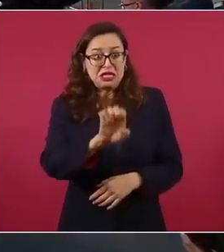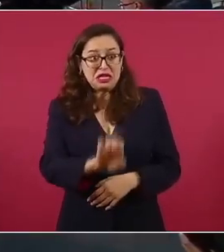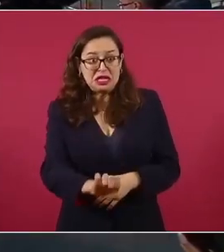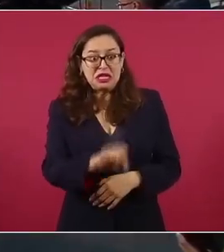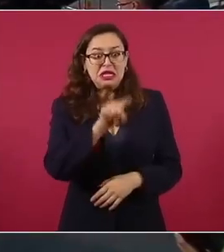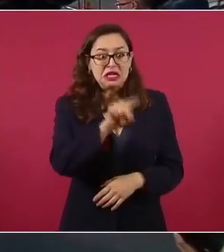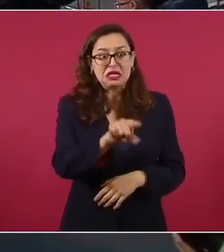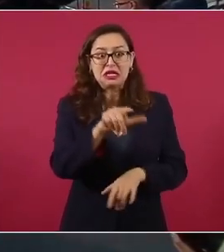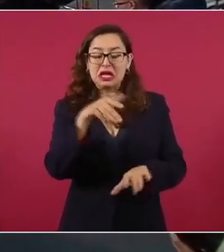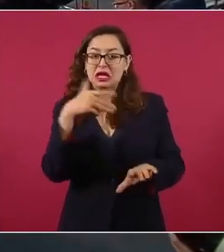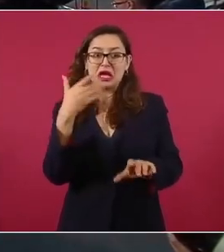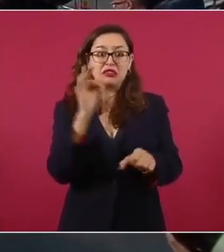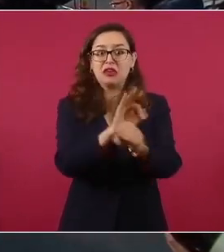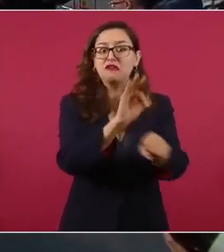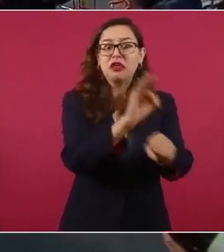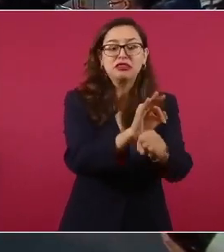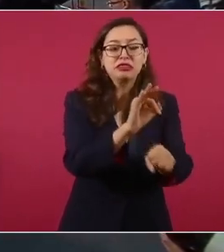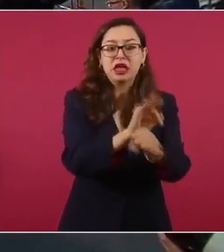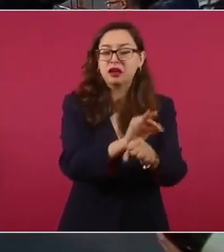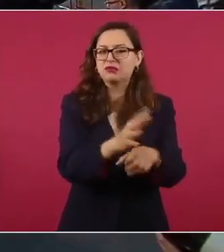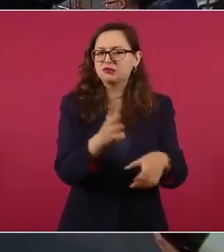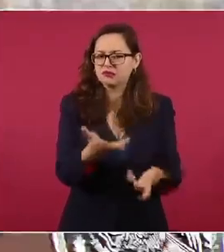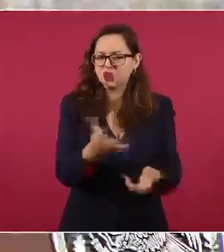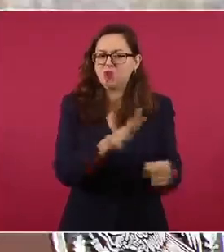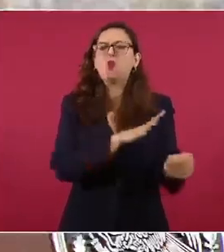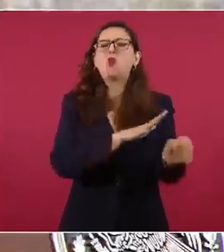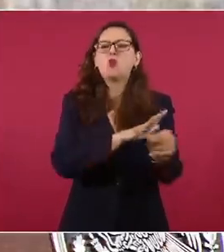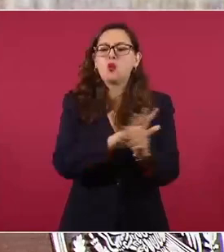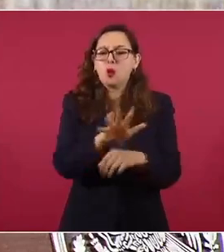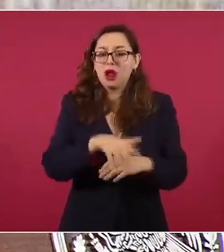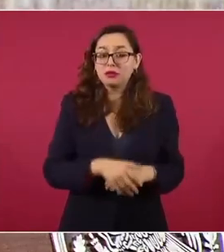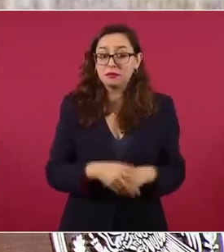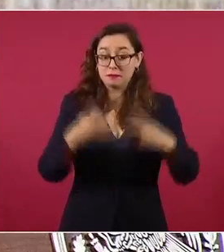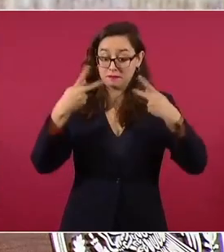que el pueblo elija, si esa es la democracia?